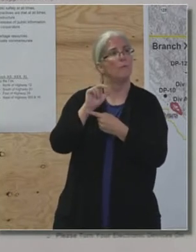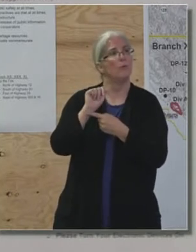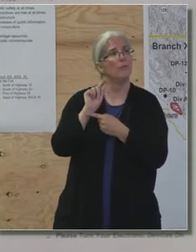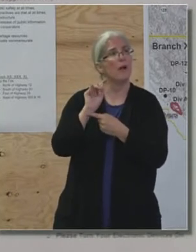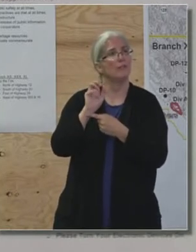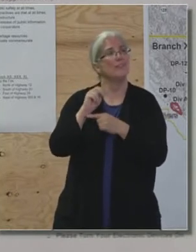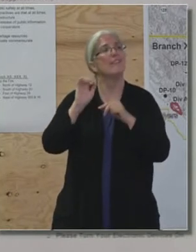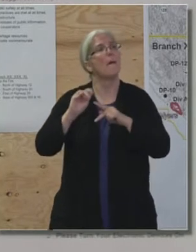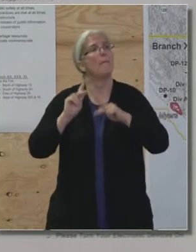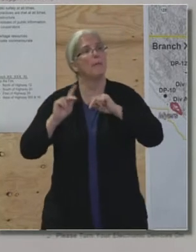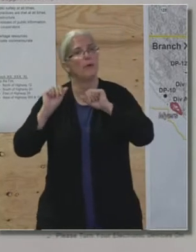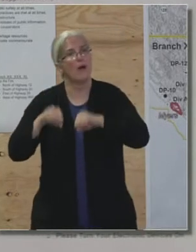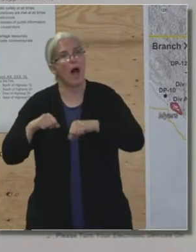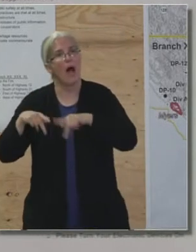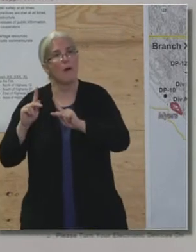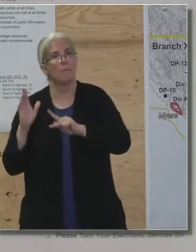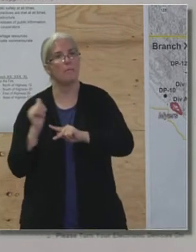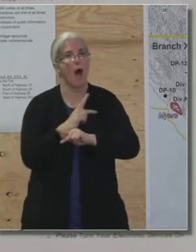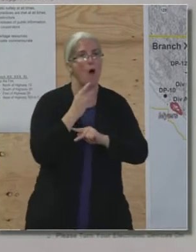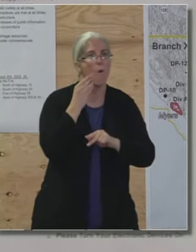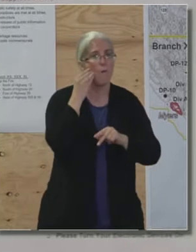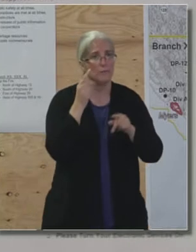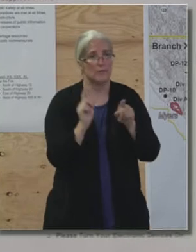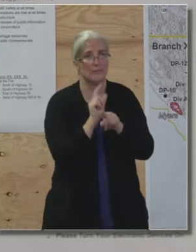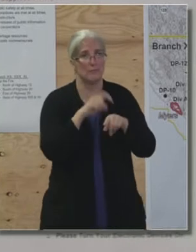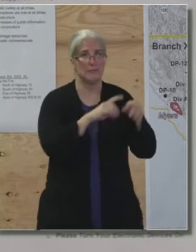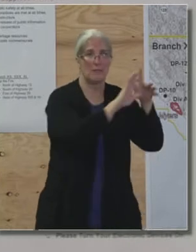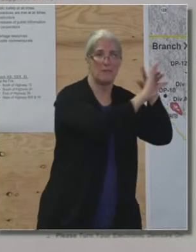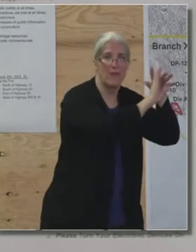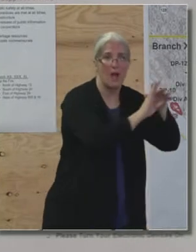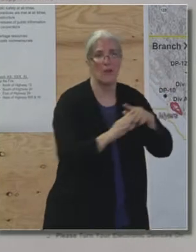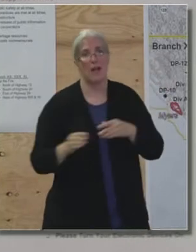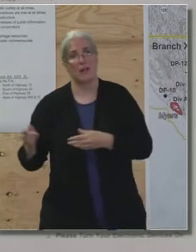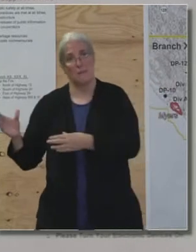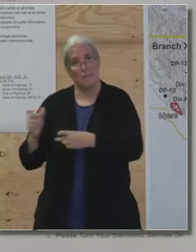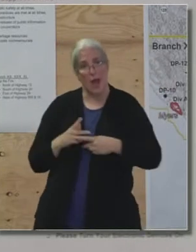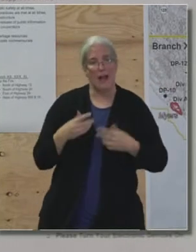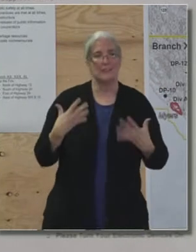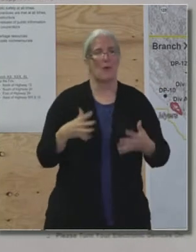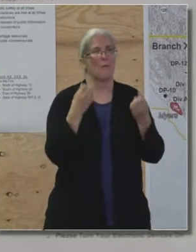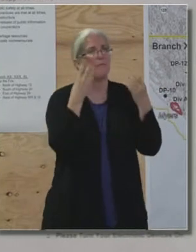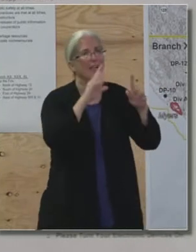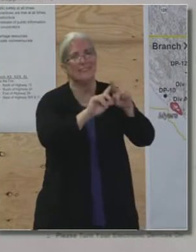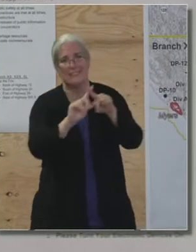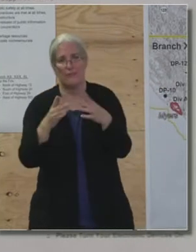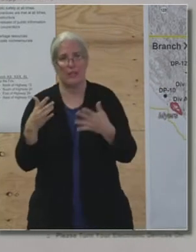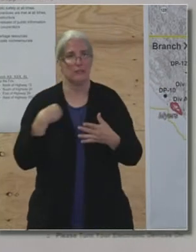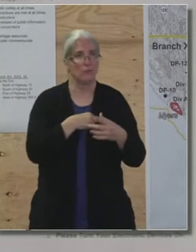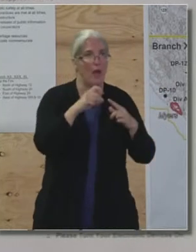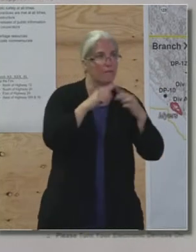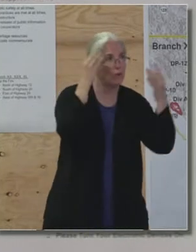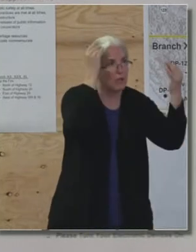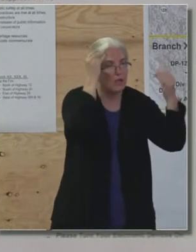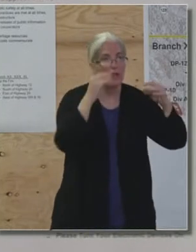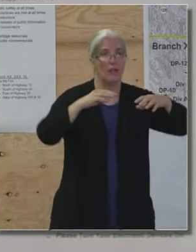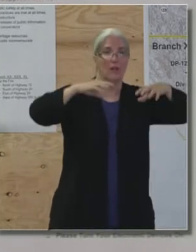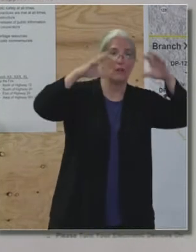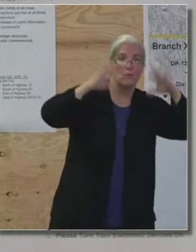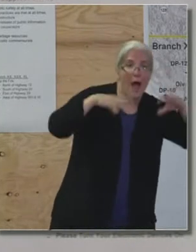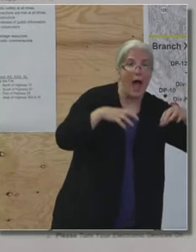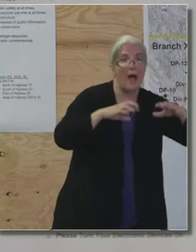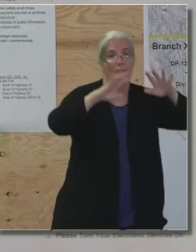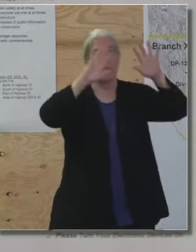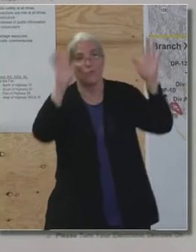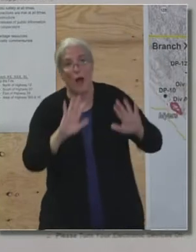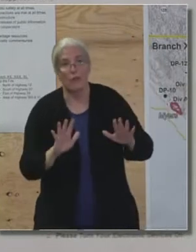enorme desde el comportamiento del incendio la batalla contra el incendio servicios públicos para hacer que la gente vuelva a sus casas pero les